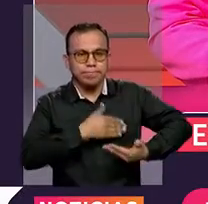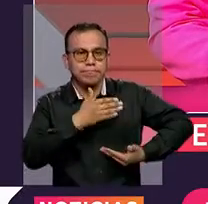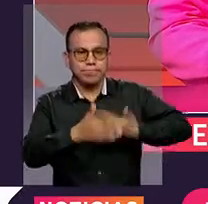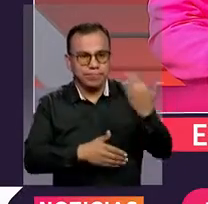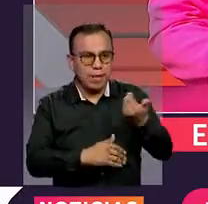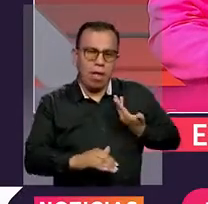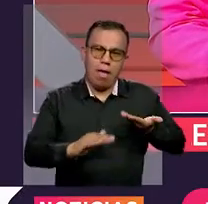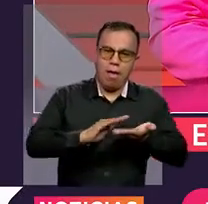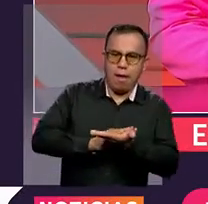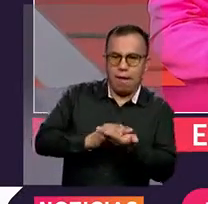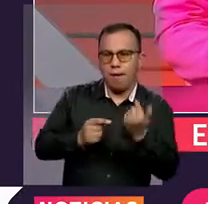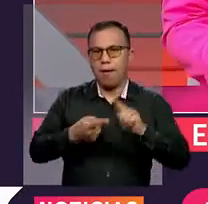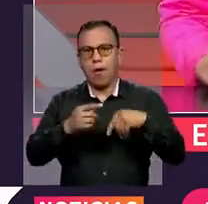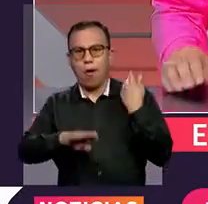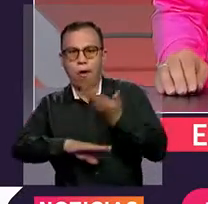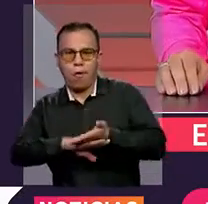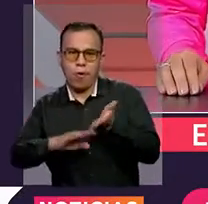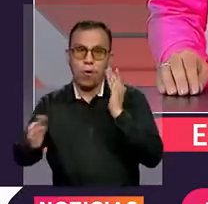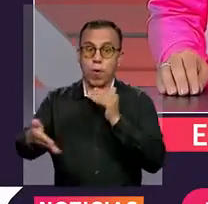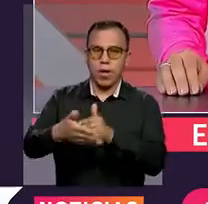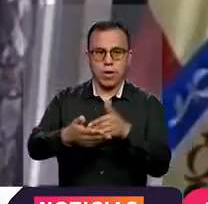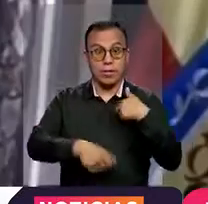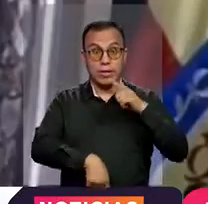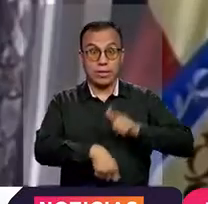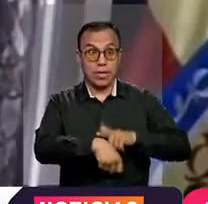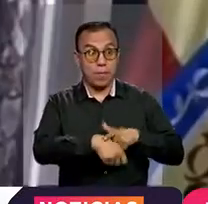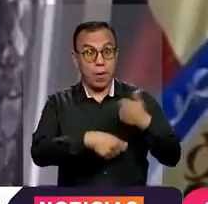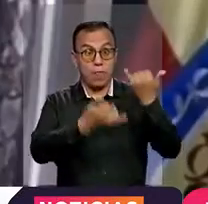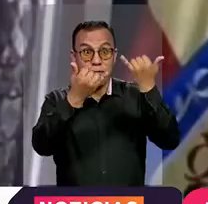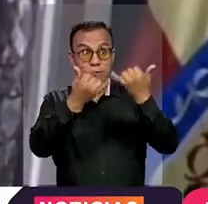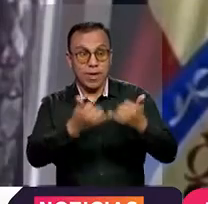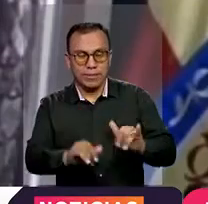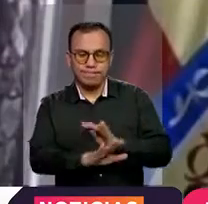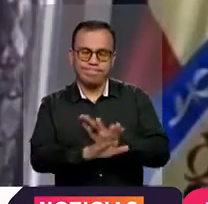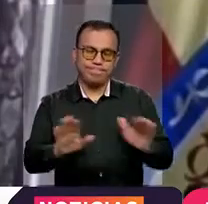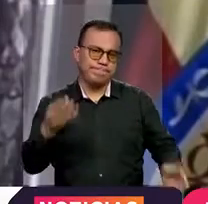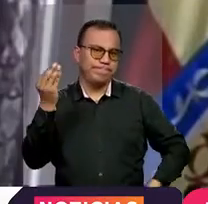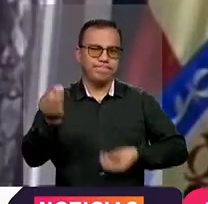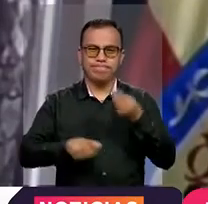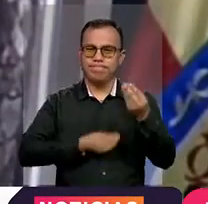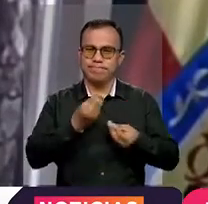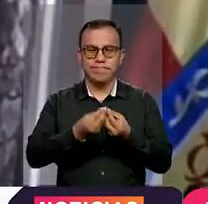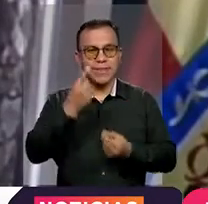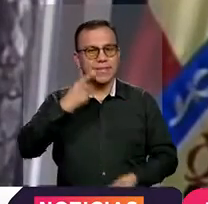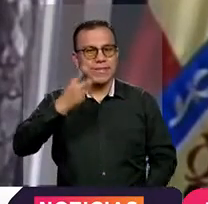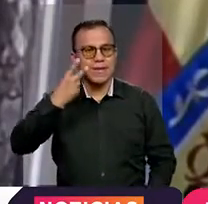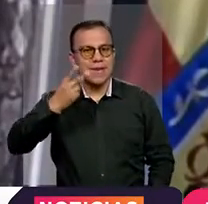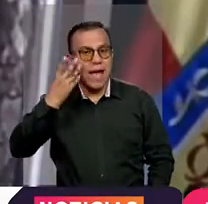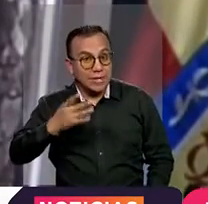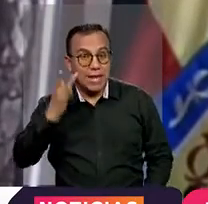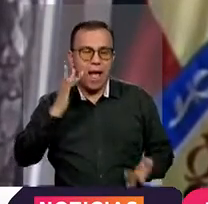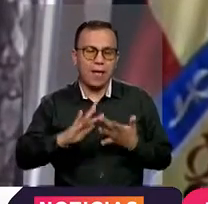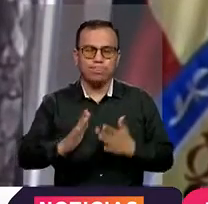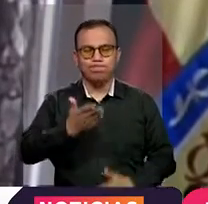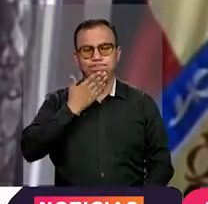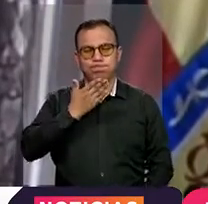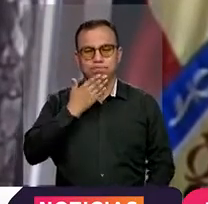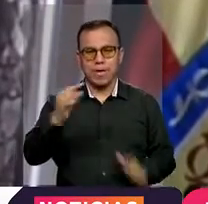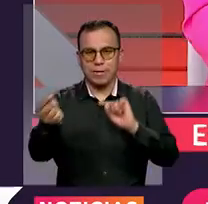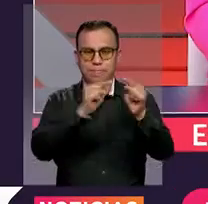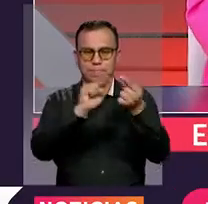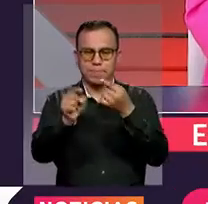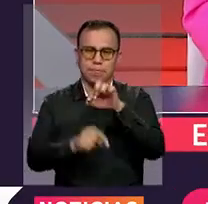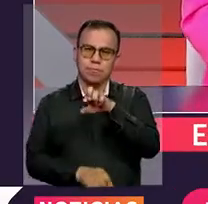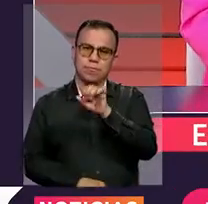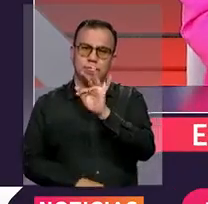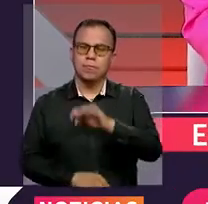recusaciones y en impedimentos hasta que el tiempo se acabe y ya no tengamos los días suficientes para discutir el POT.